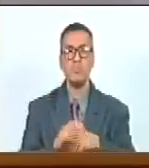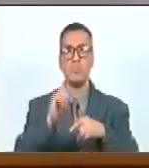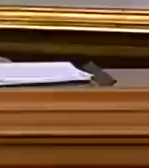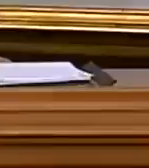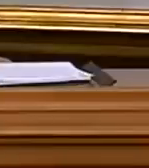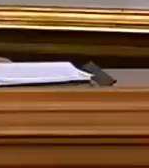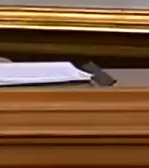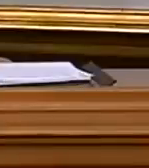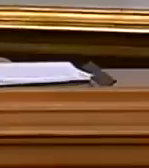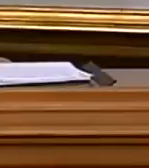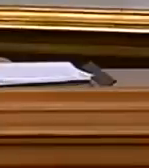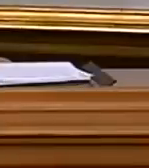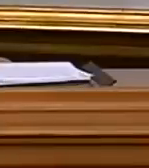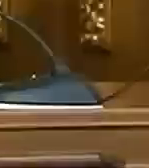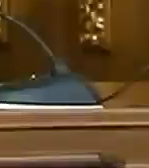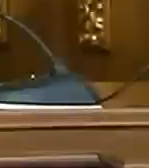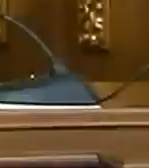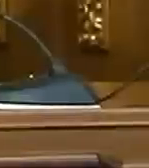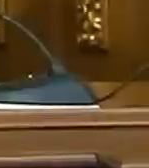punto del orden del día, ciudadano secretario.